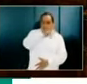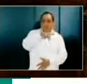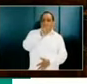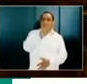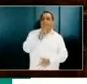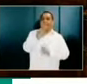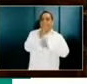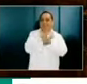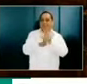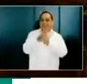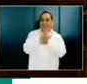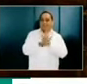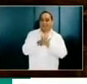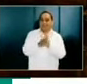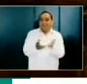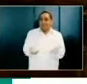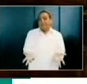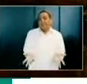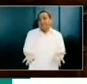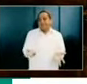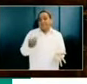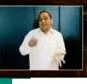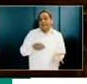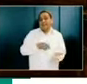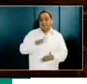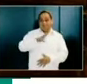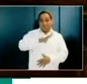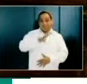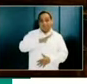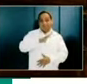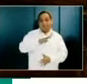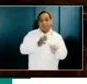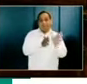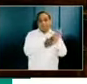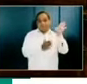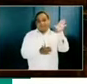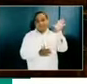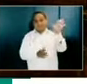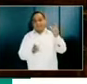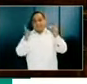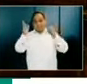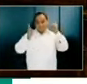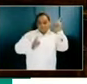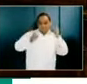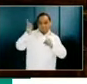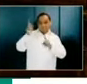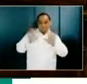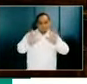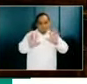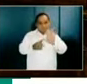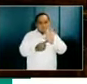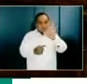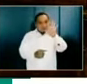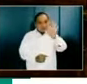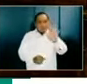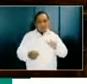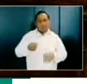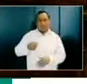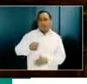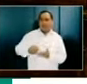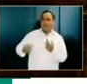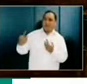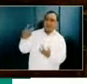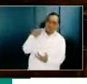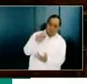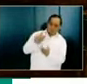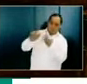los videos, pues los tuvimos para que no les quede duda, porque ya sabemos a qué va a recurrir. Soy perseguido político, no voté